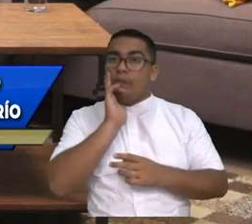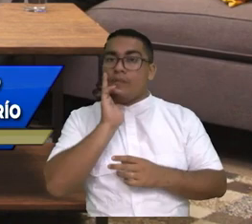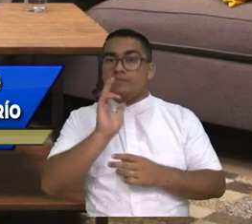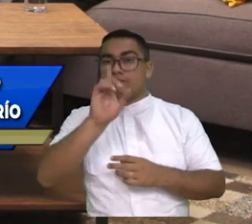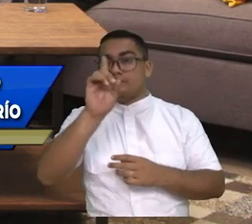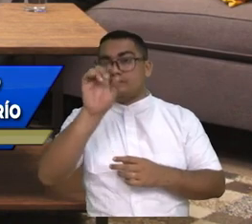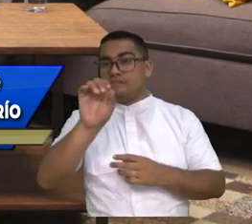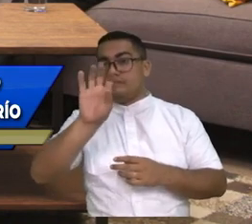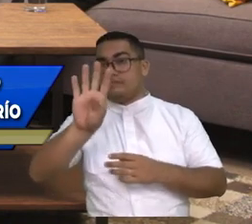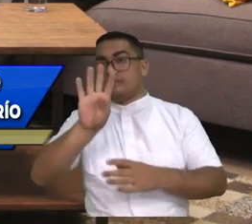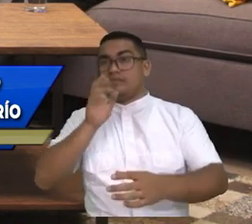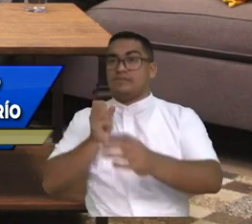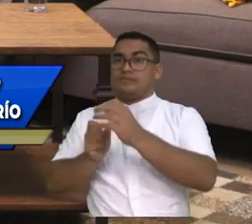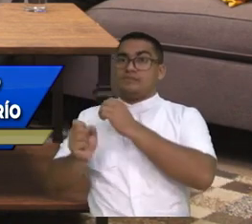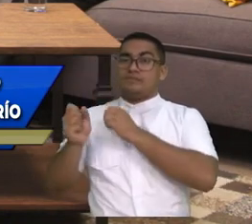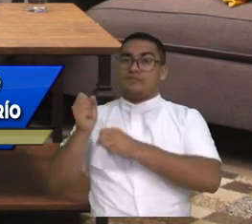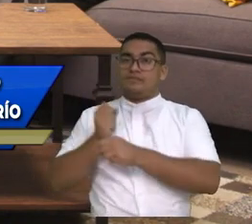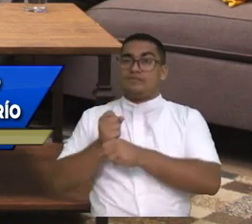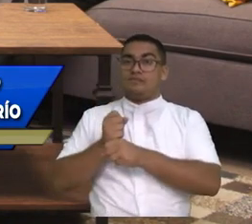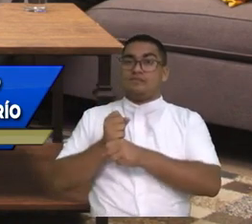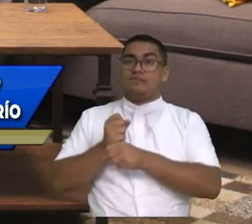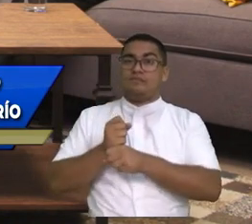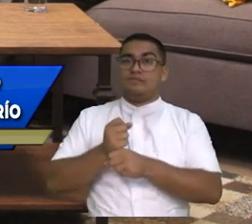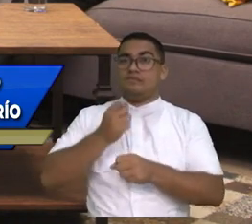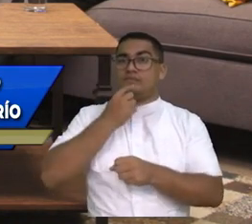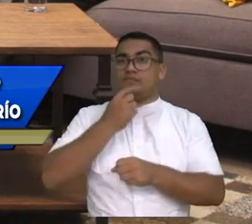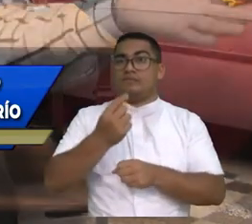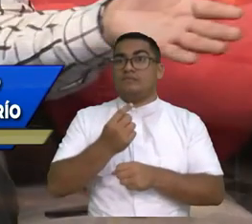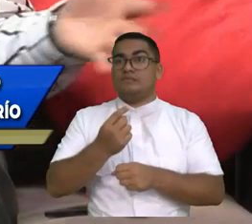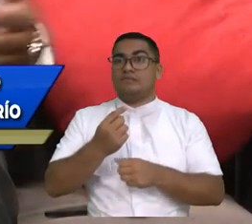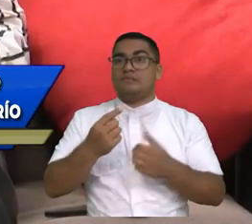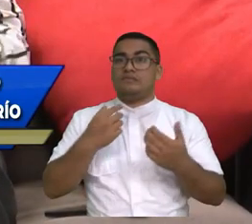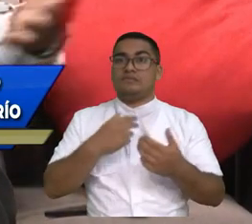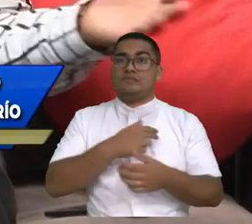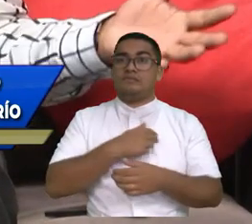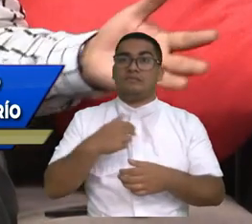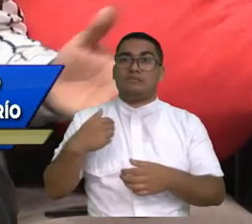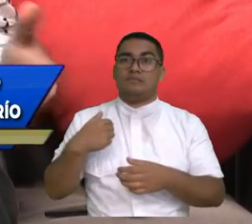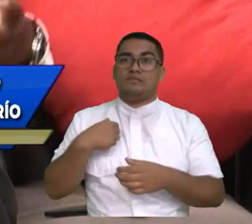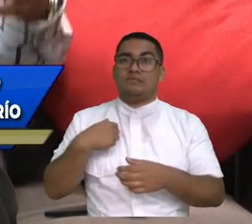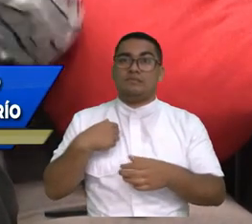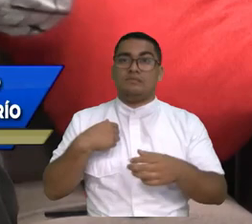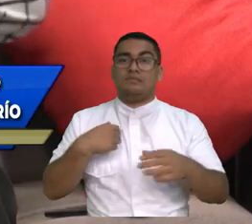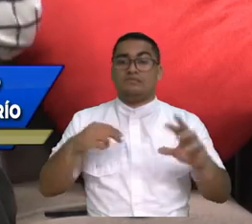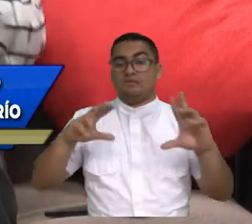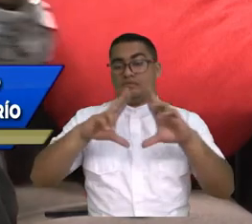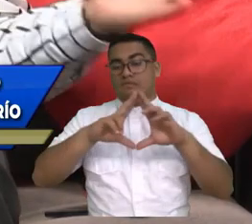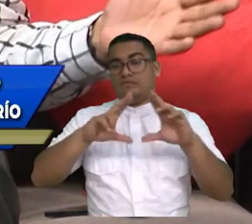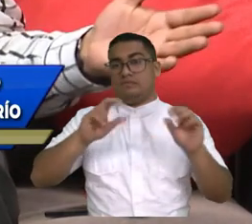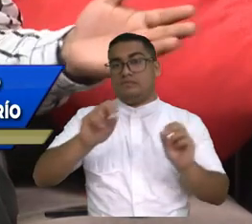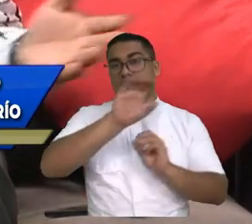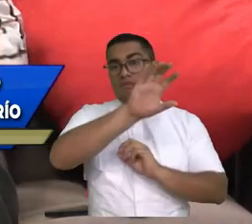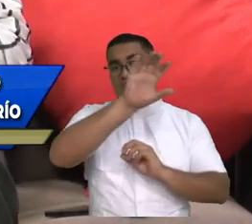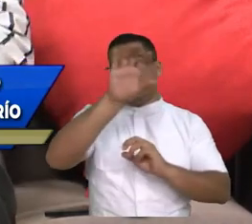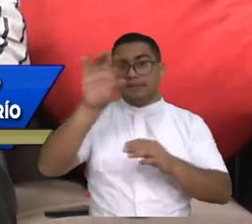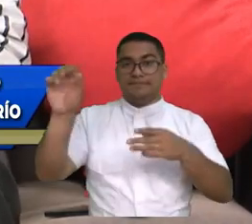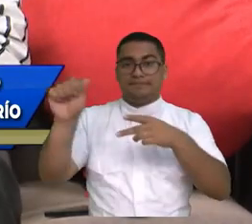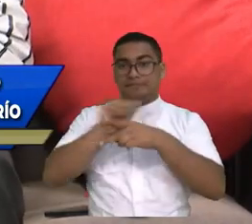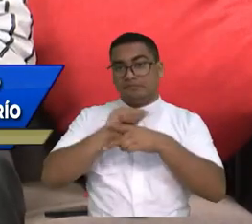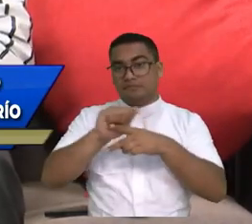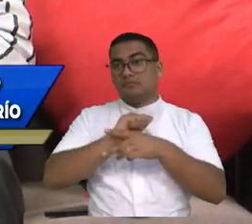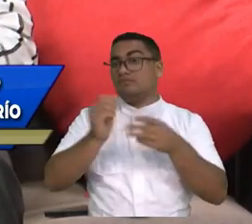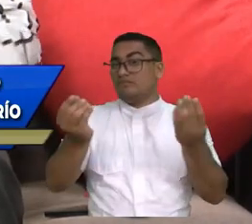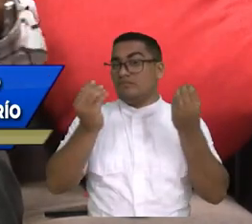104 aniversario. Le consulto a partir del ejercicio que se vaya a hacer en el país, de las actividades, entiendo que estamos claro en las festividades,